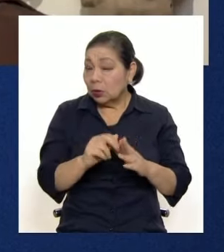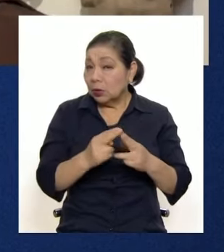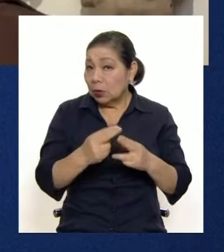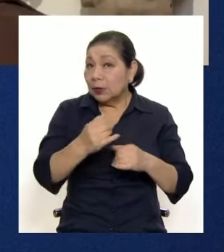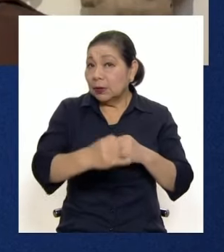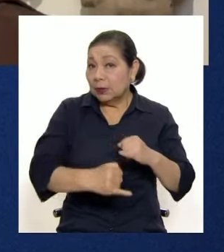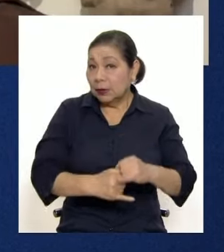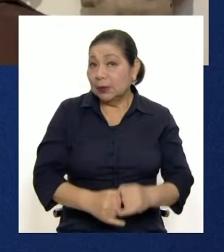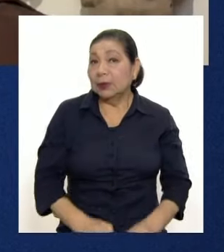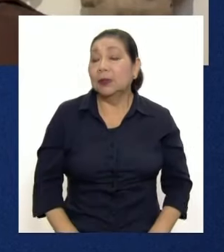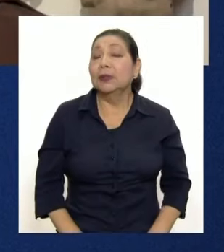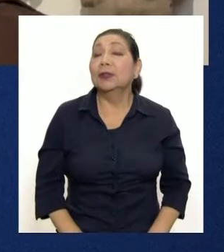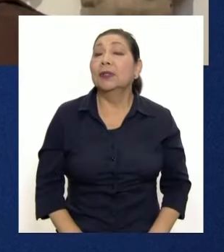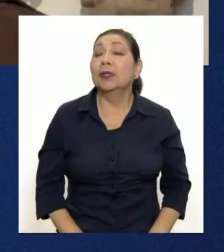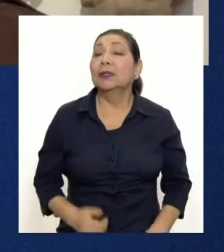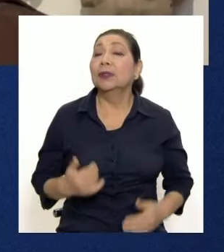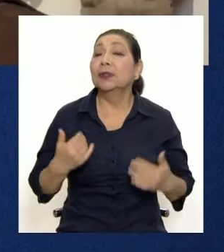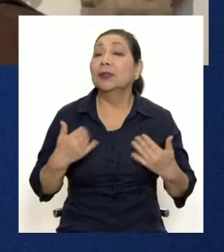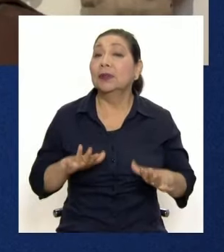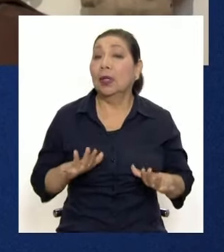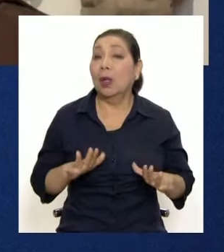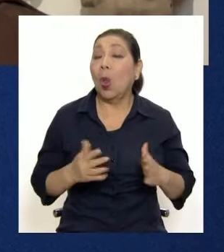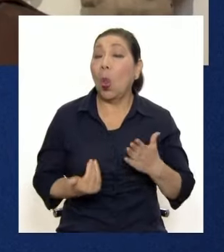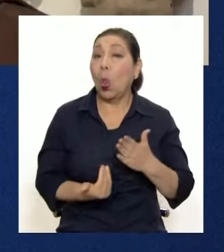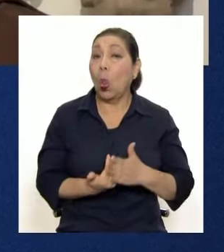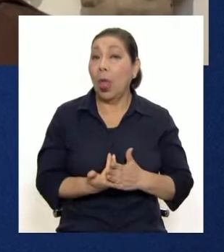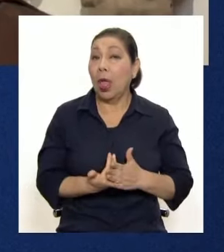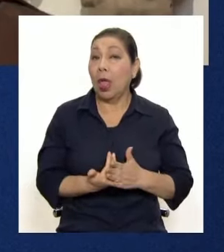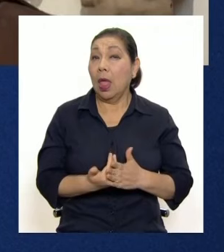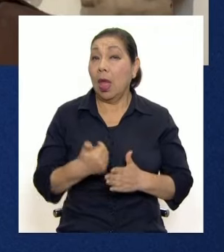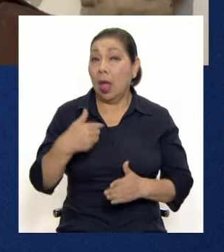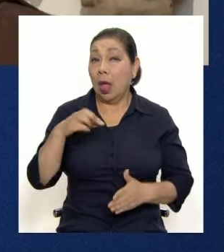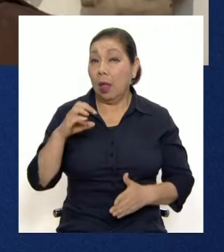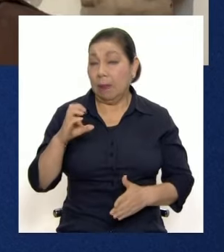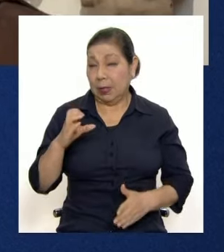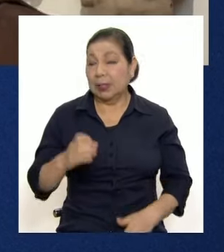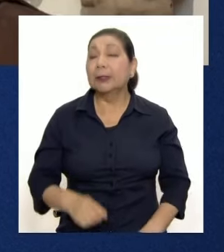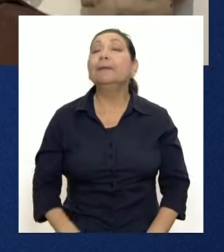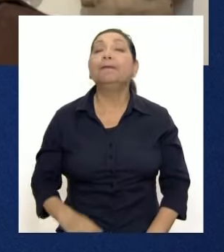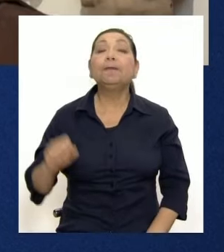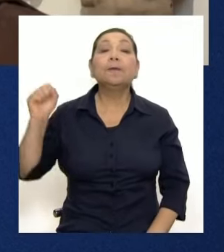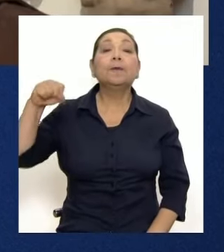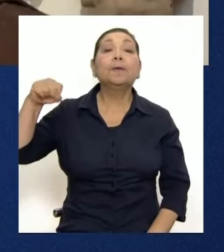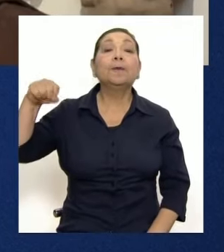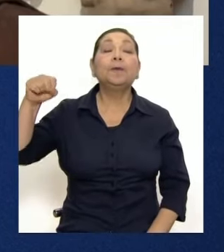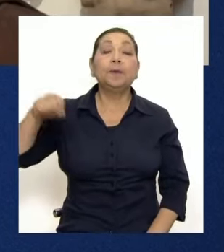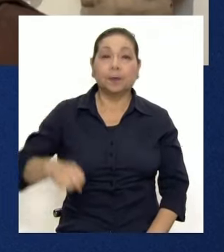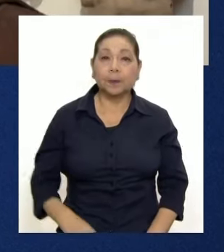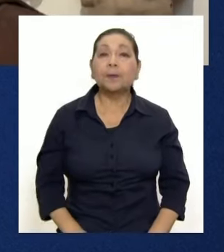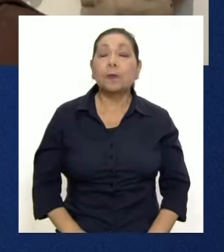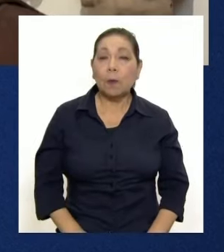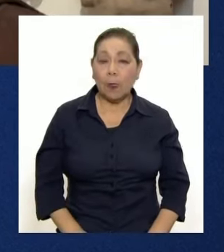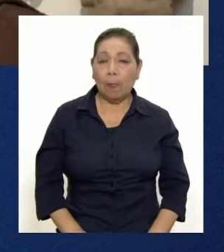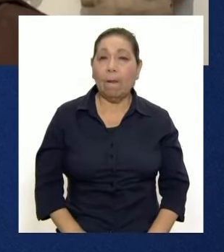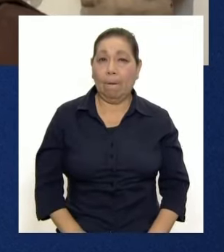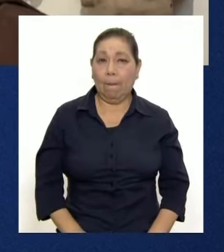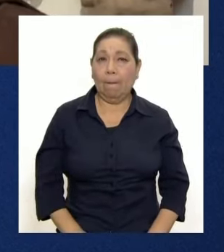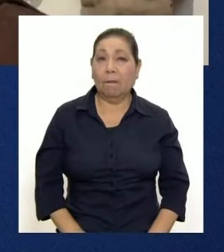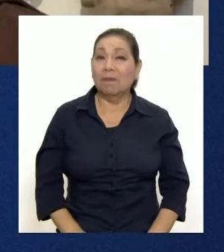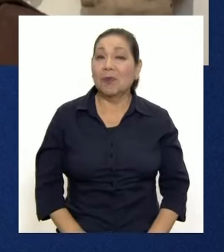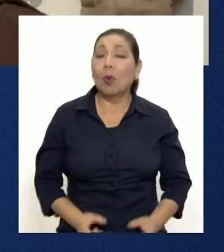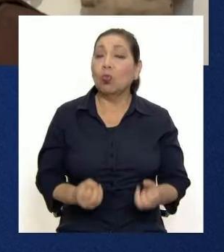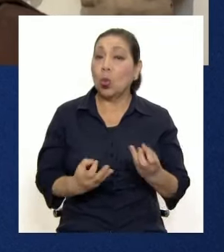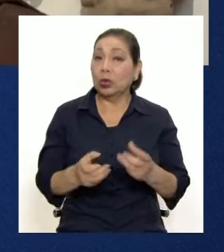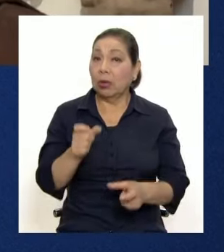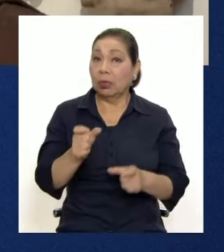internacional que se ya va a inaugurar prontamente apec Sí definitivamente es mucha